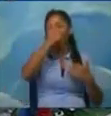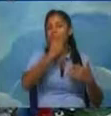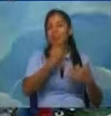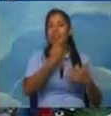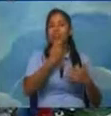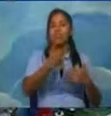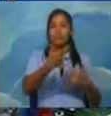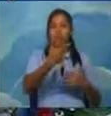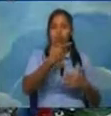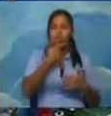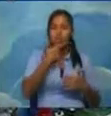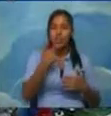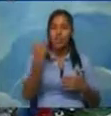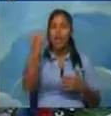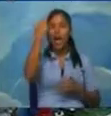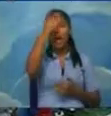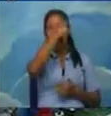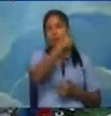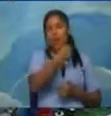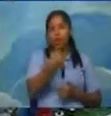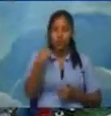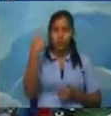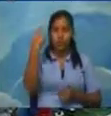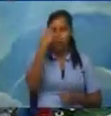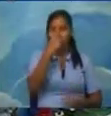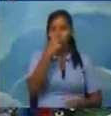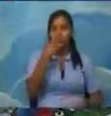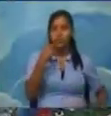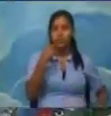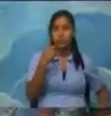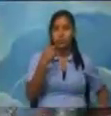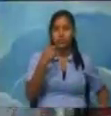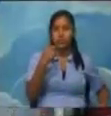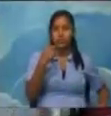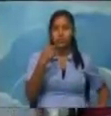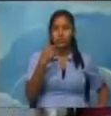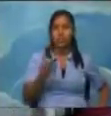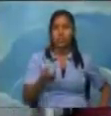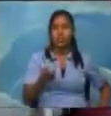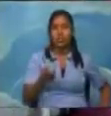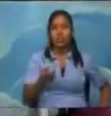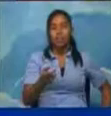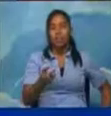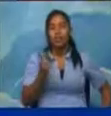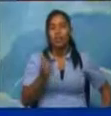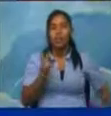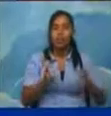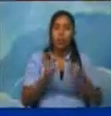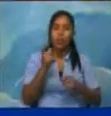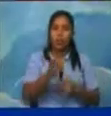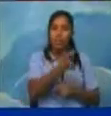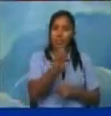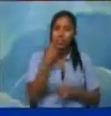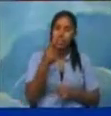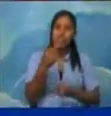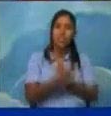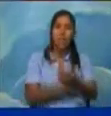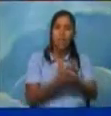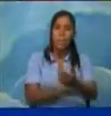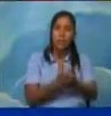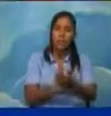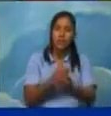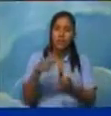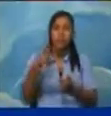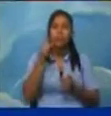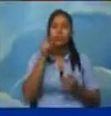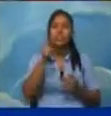Hermosea el rostro. Hermosea el rostro. Alguna gente me dice, ay, hermano Puerta, mire,